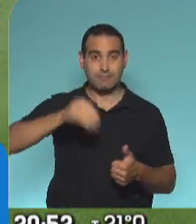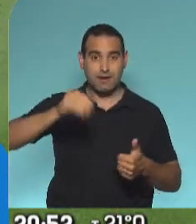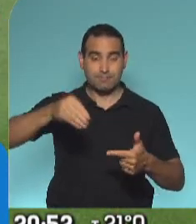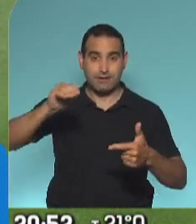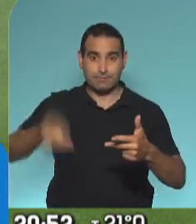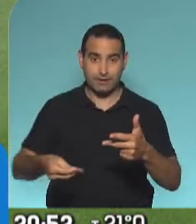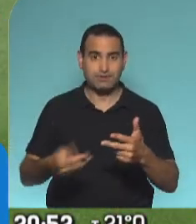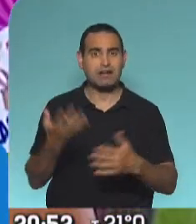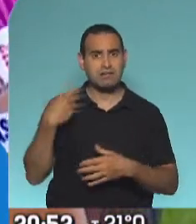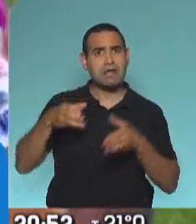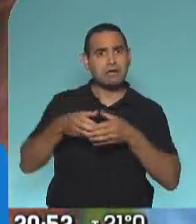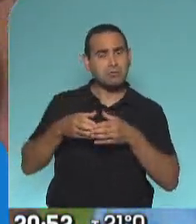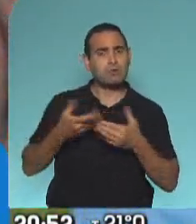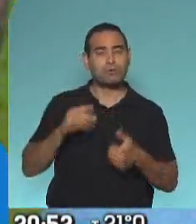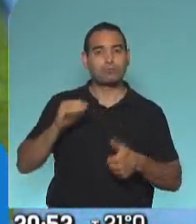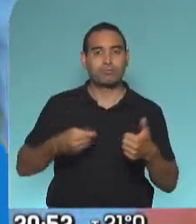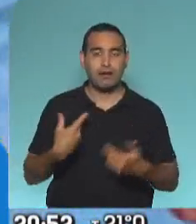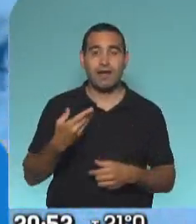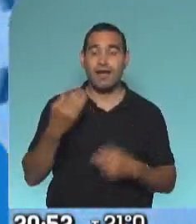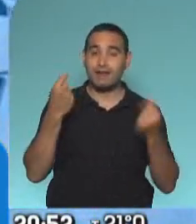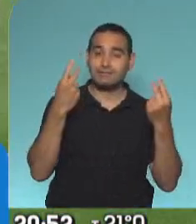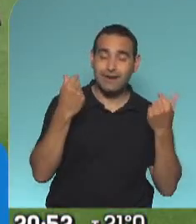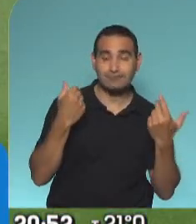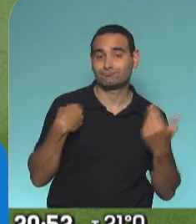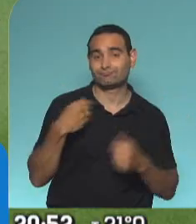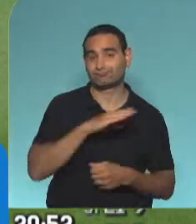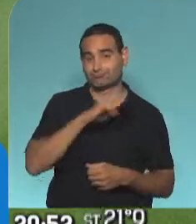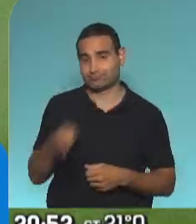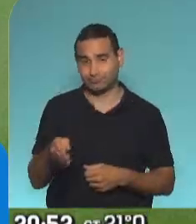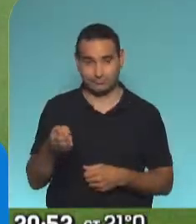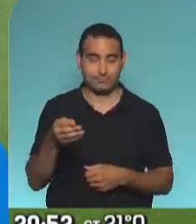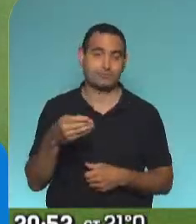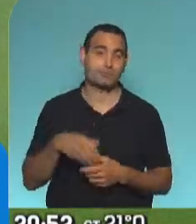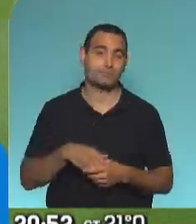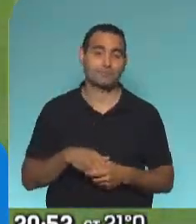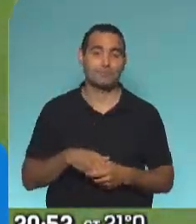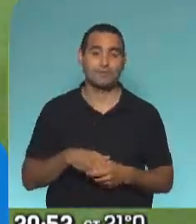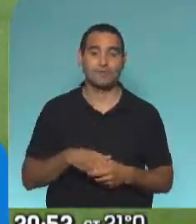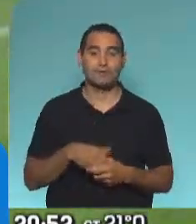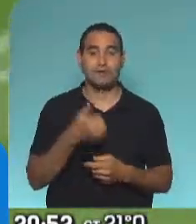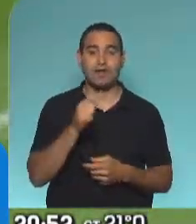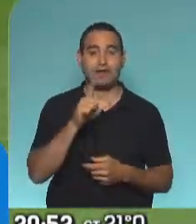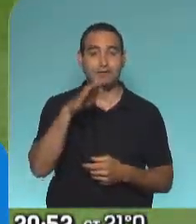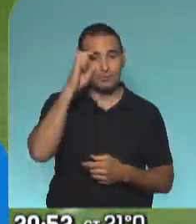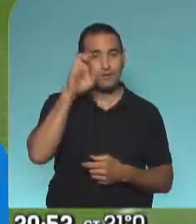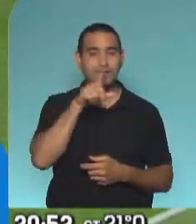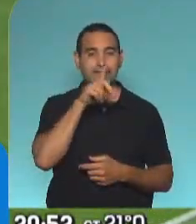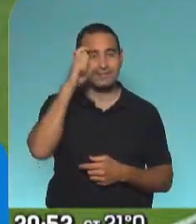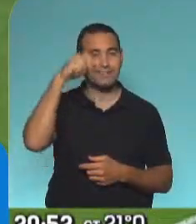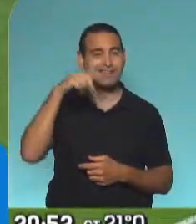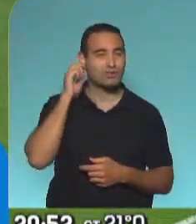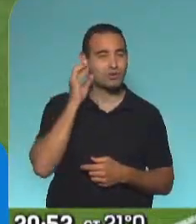Un equipo que venía tranquilamente, perdió con Arsenal de Sarandí 2-0. El gol de Lucas Albertengo,